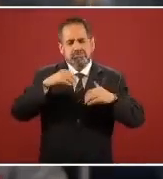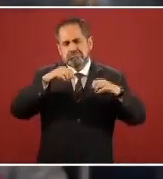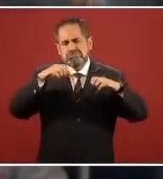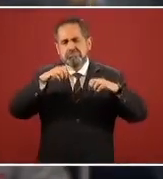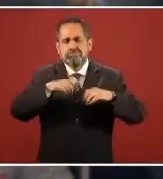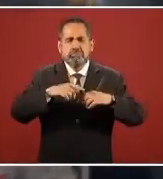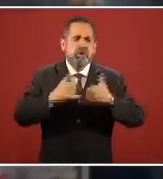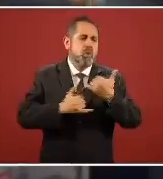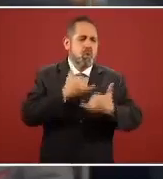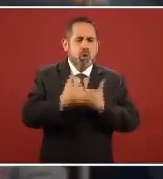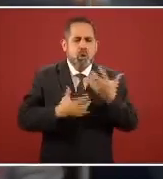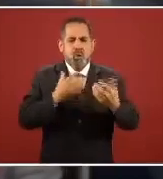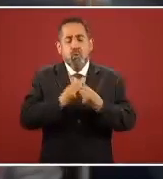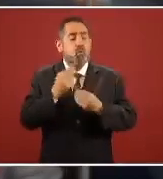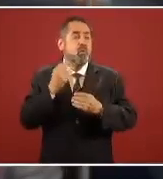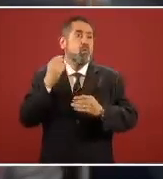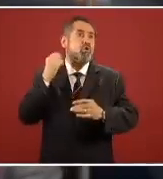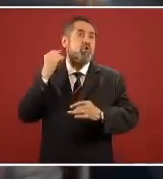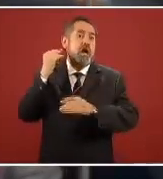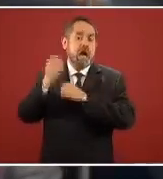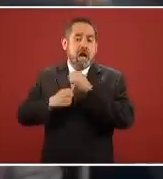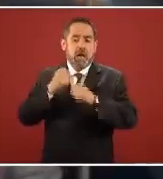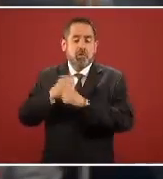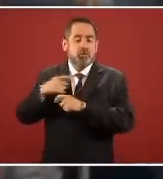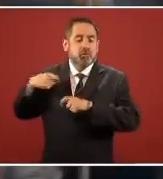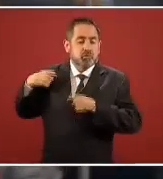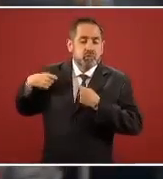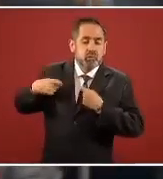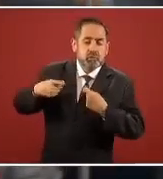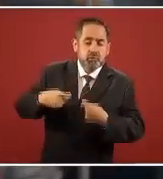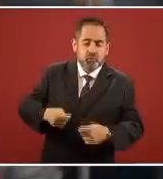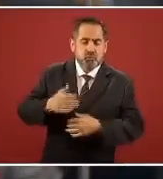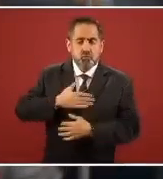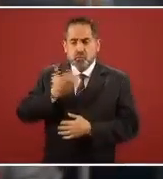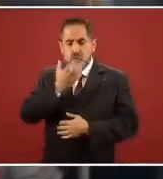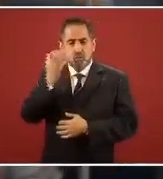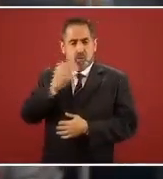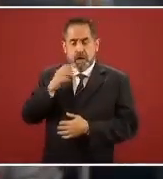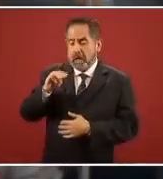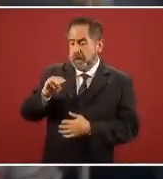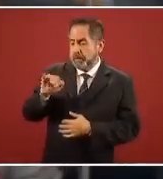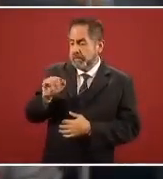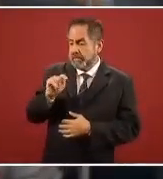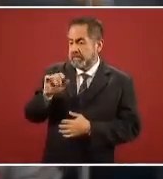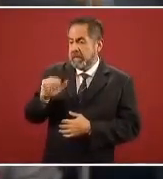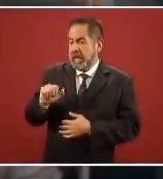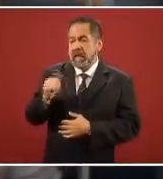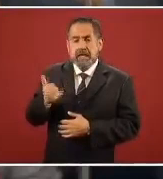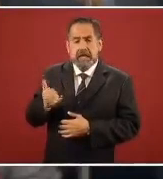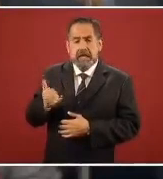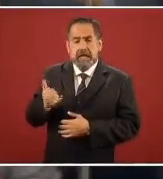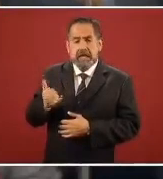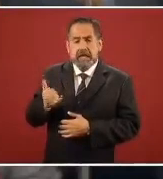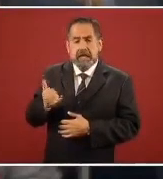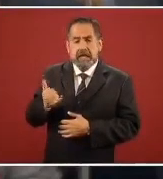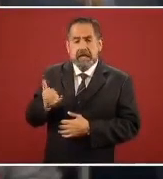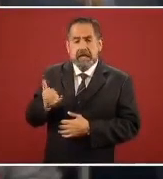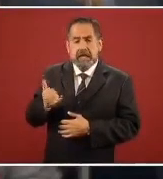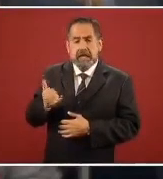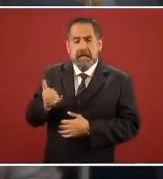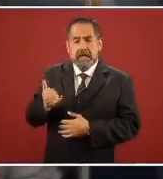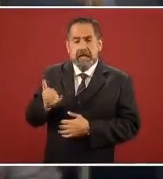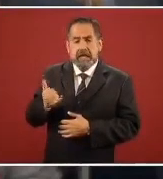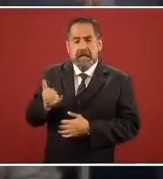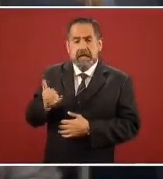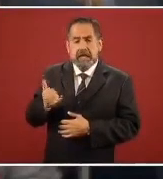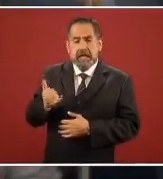para practicar un juego milenario, presidente, herencia de nuestras culturas mixtecas y zapotecas, que comprobamos. So he's saying